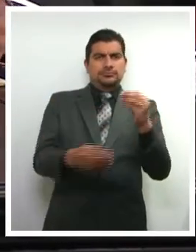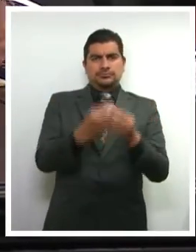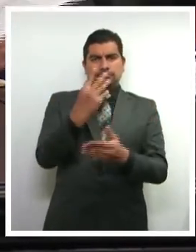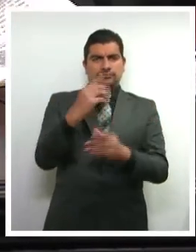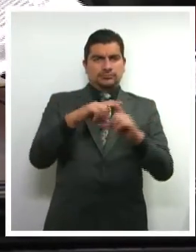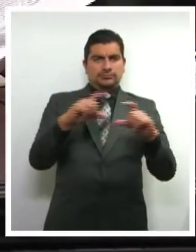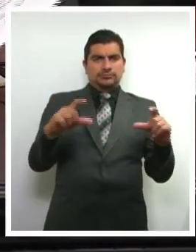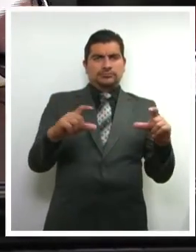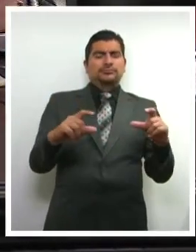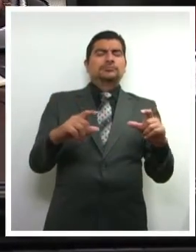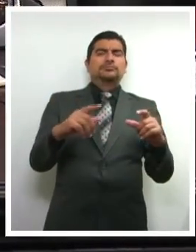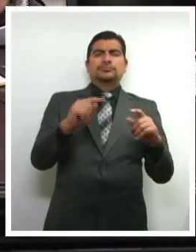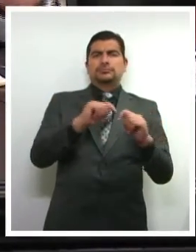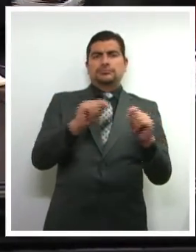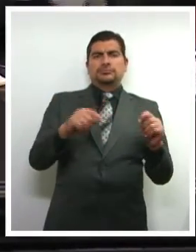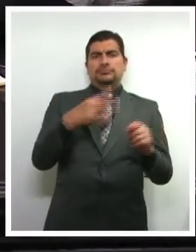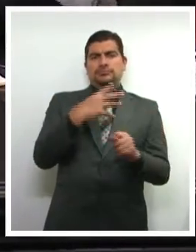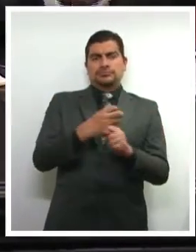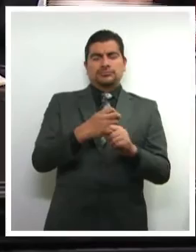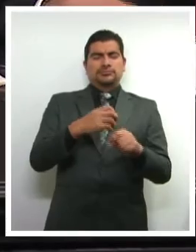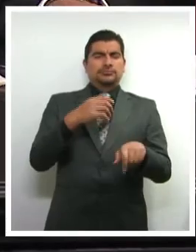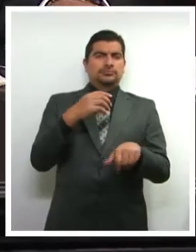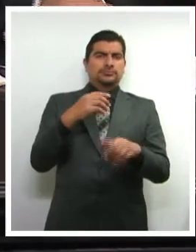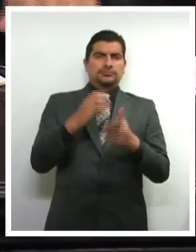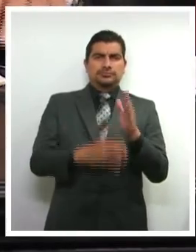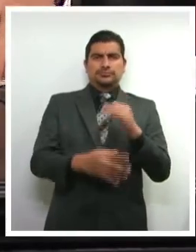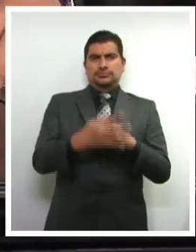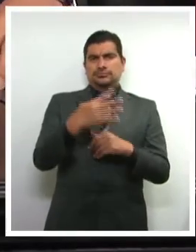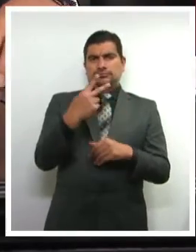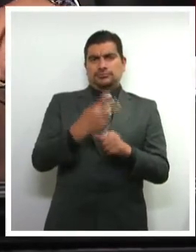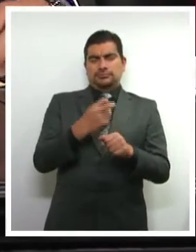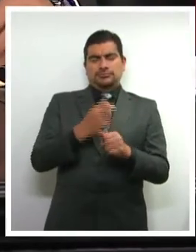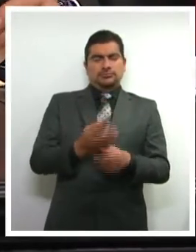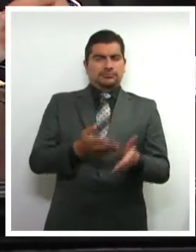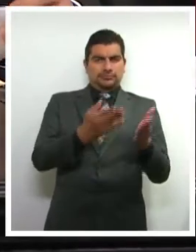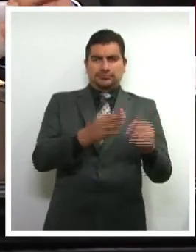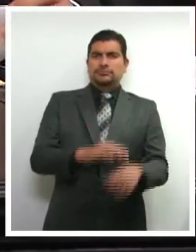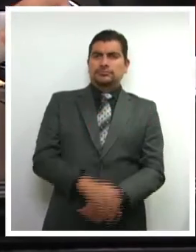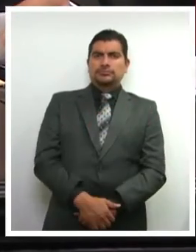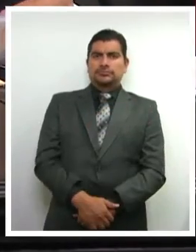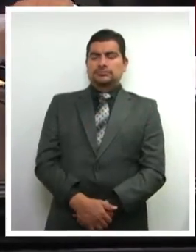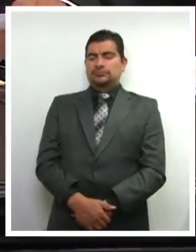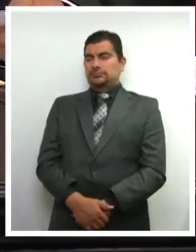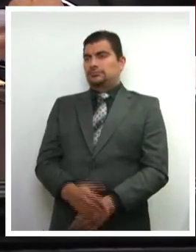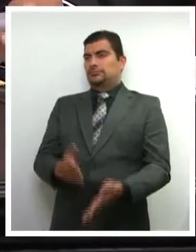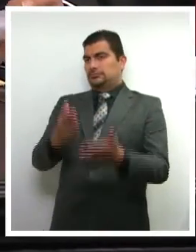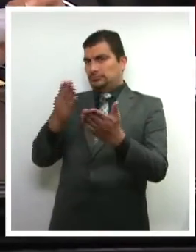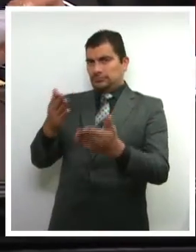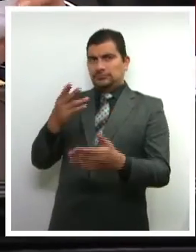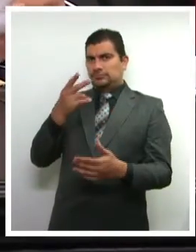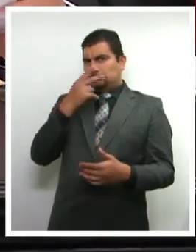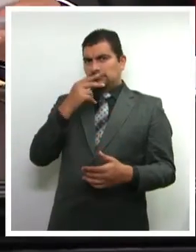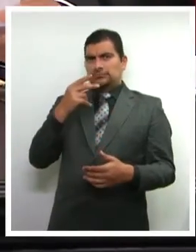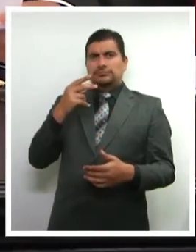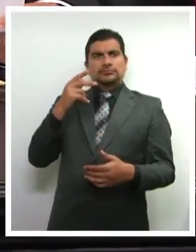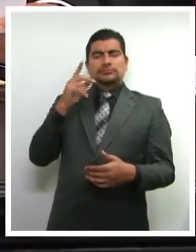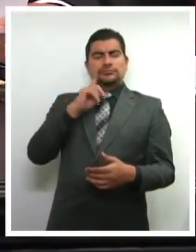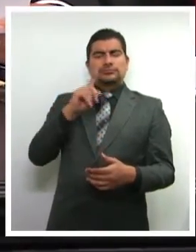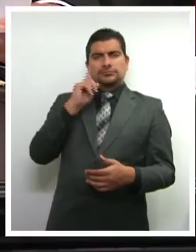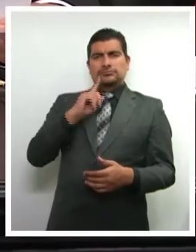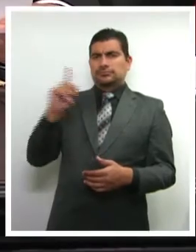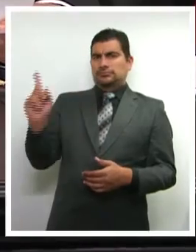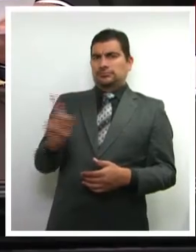el título cuarto, capítulo segundo. Tiene el uso de la palabra hasta por 10 minutos la